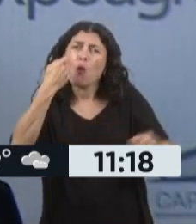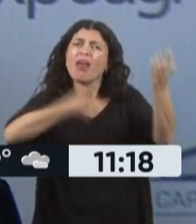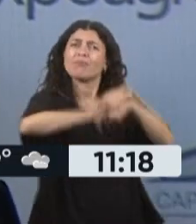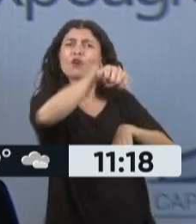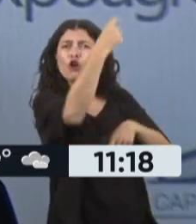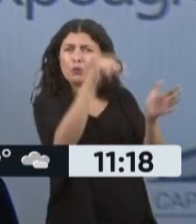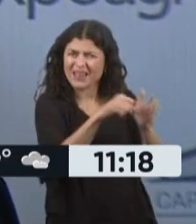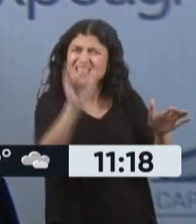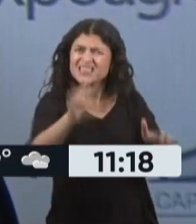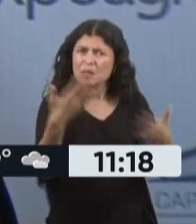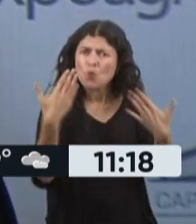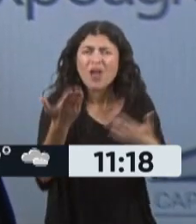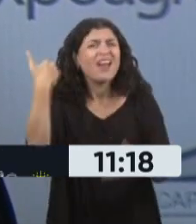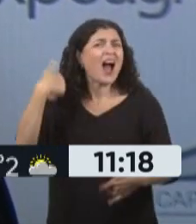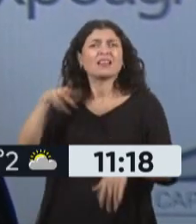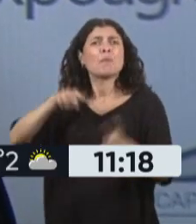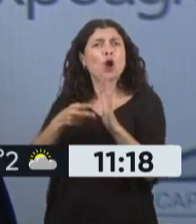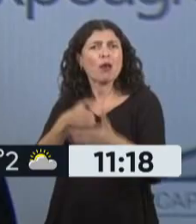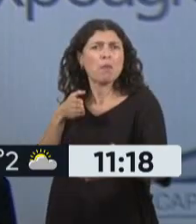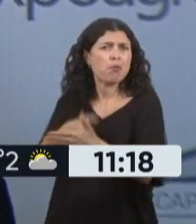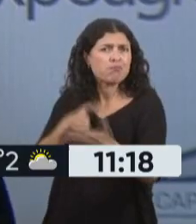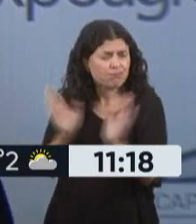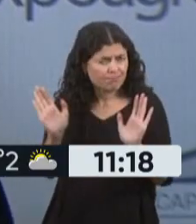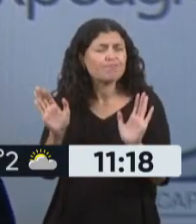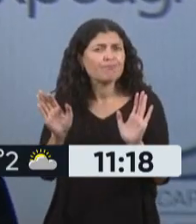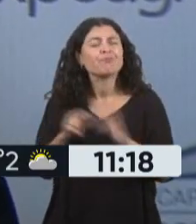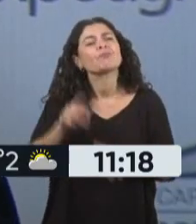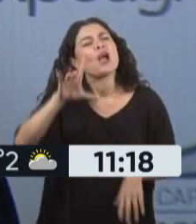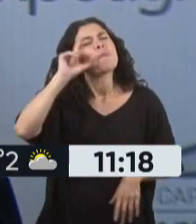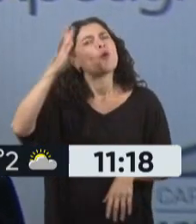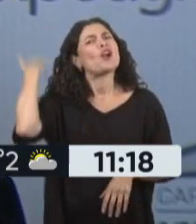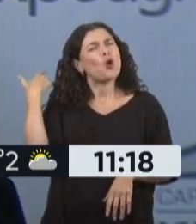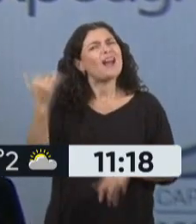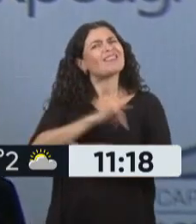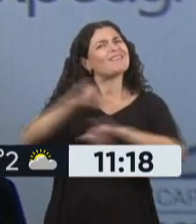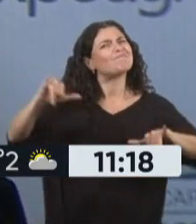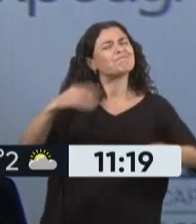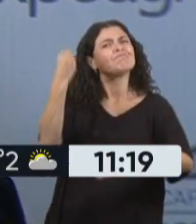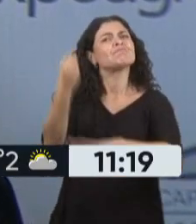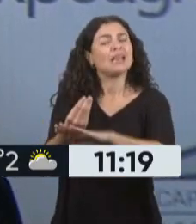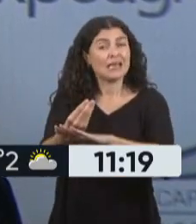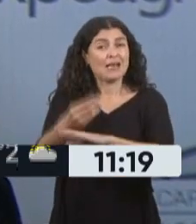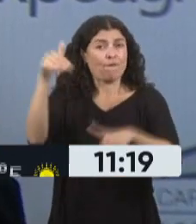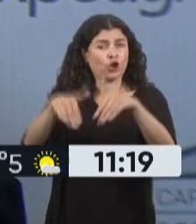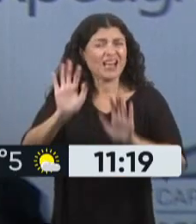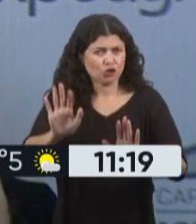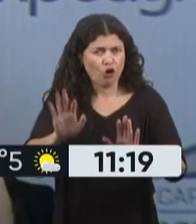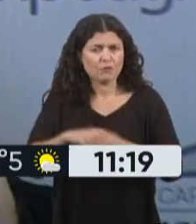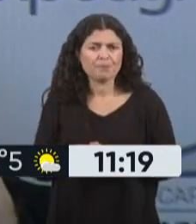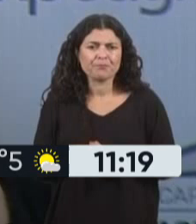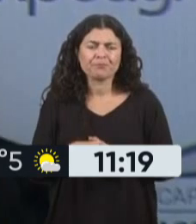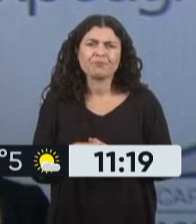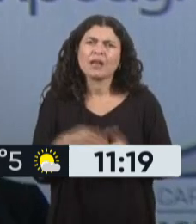durante la campaña y cuando hablaba con los representantes del sector, claramente